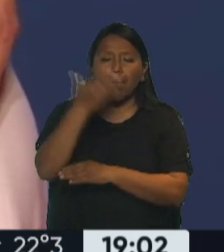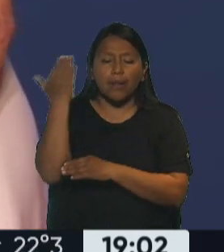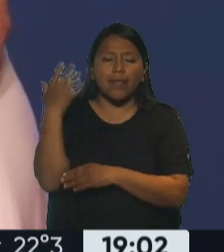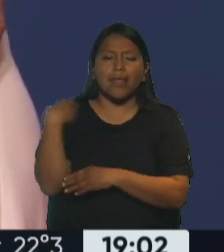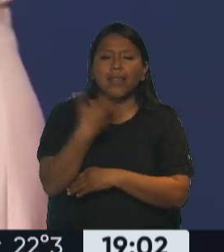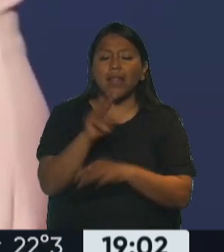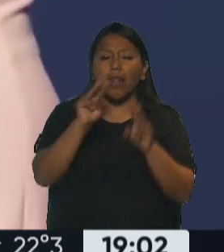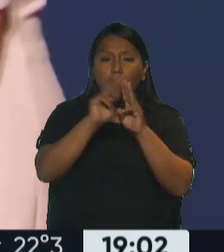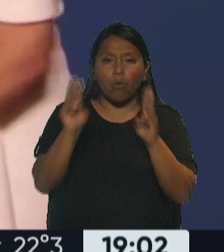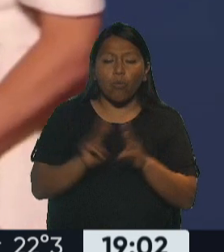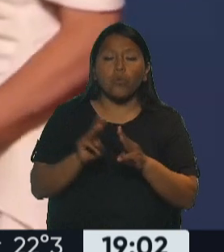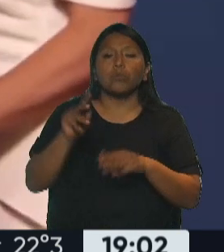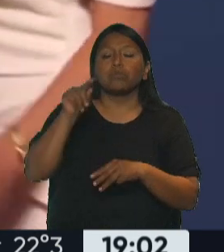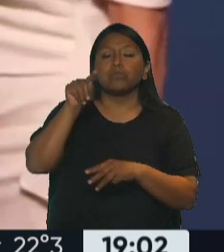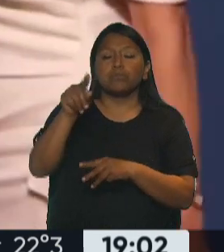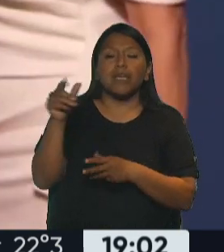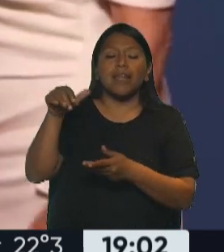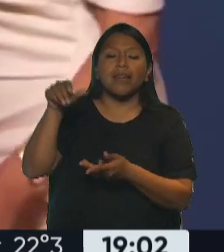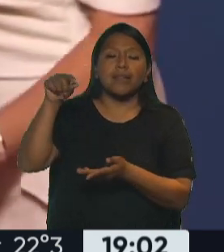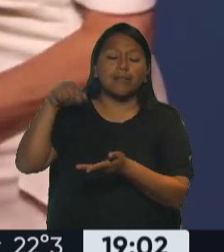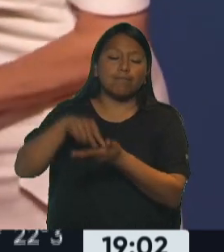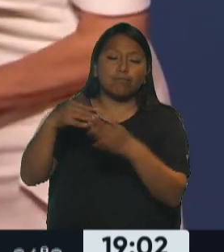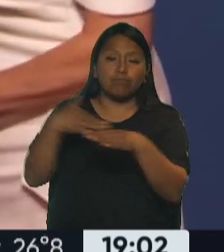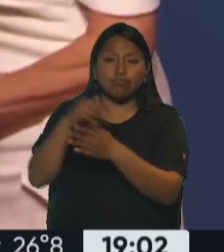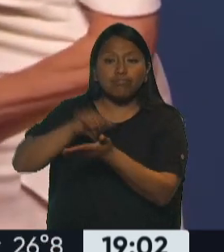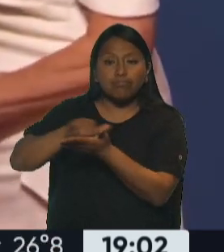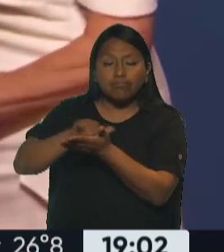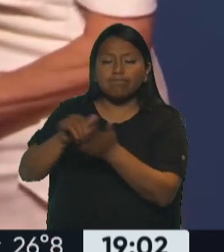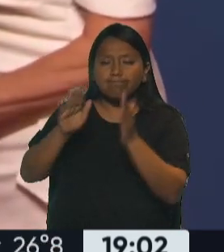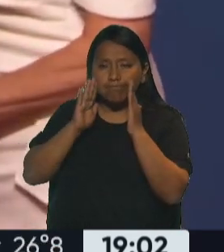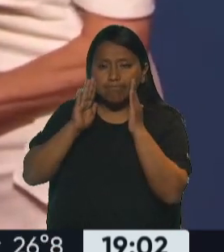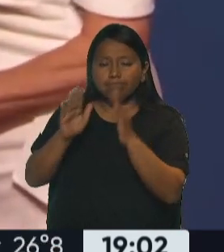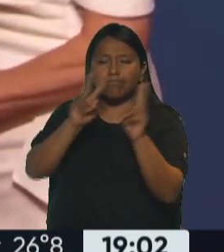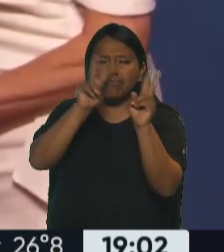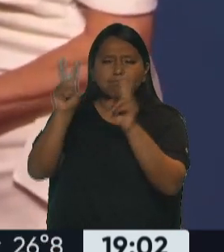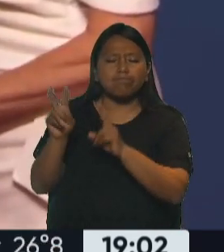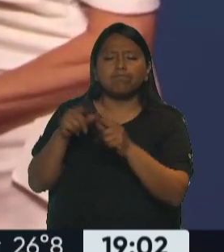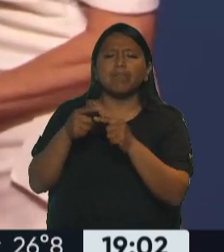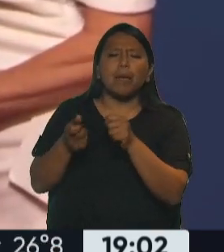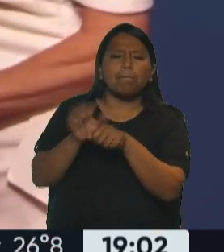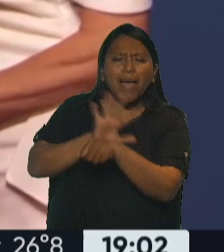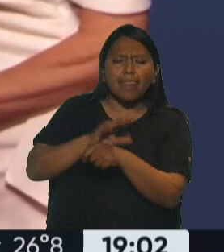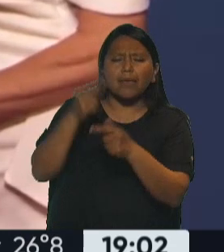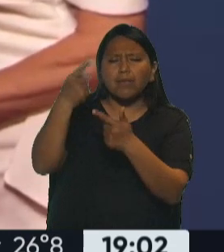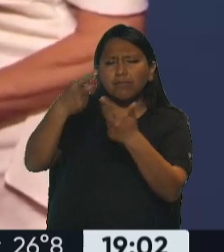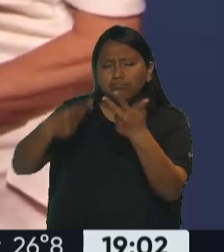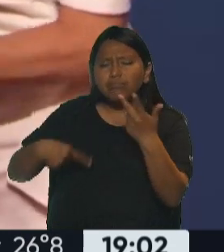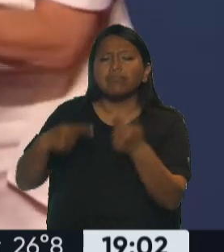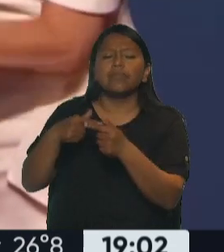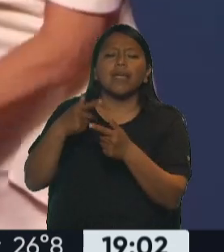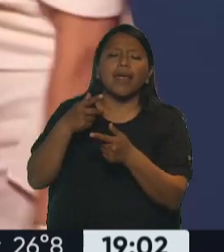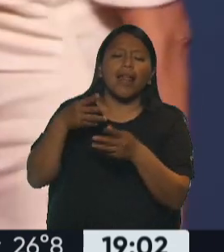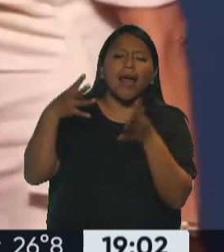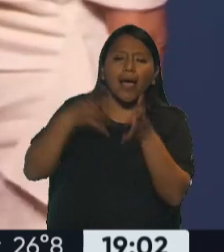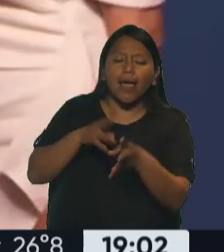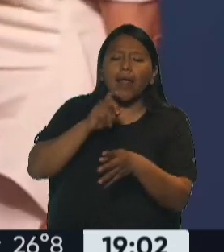General de las Naciones Unidas en la ciudad de Nueva York. El eje estará puesto en las consecuencias de la pandemia y de la guerra en Ucrania, también